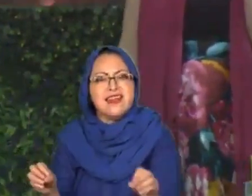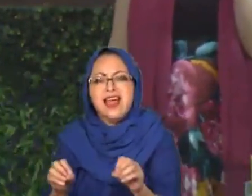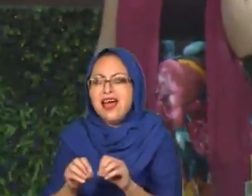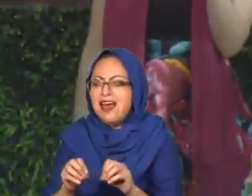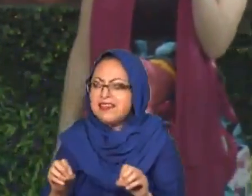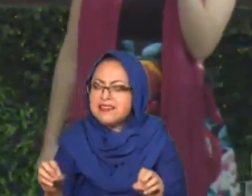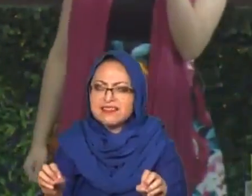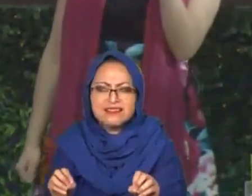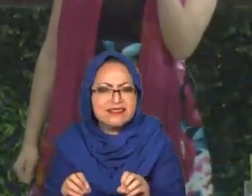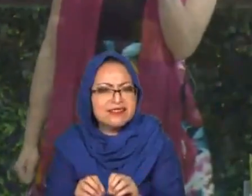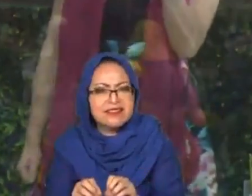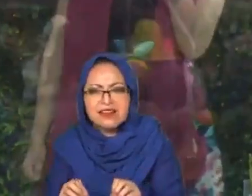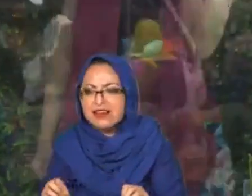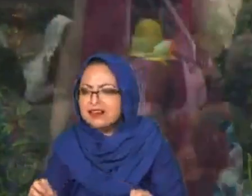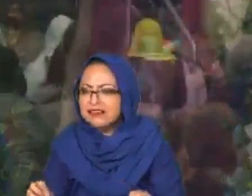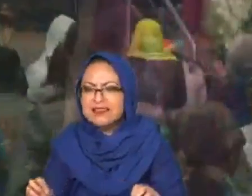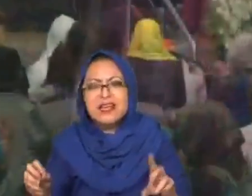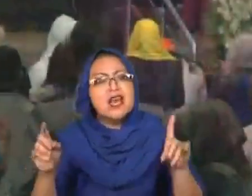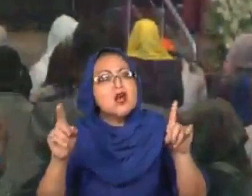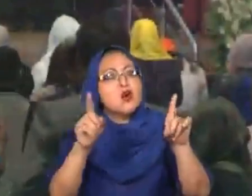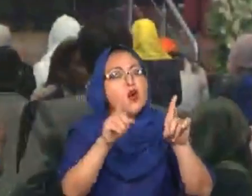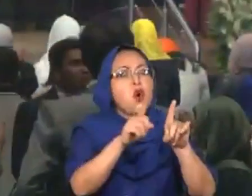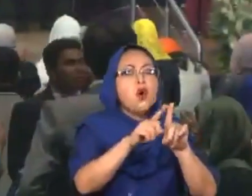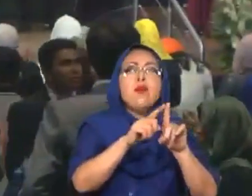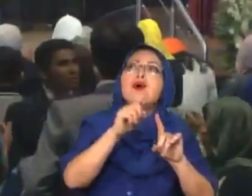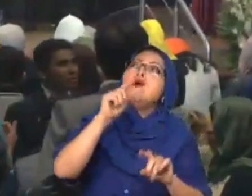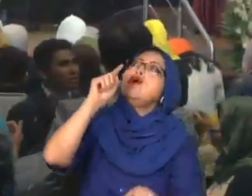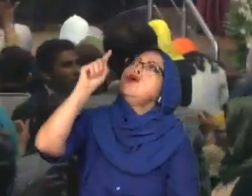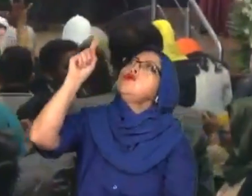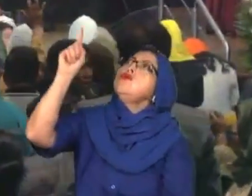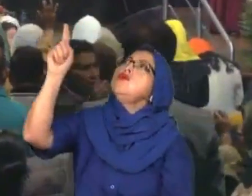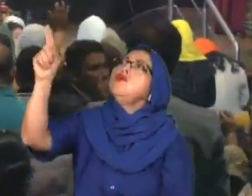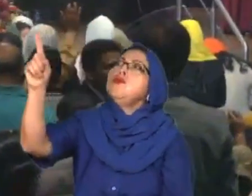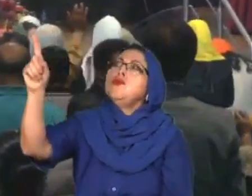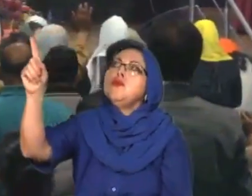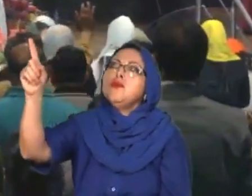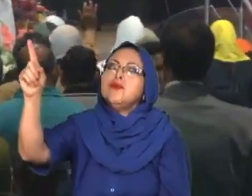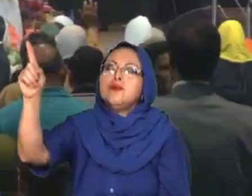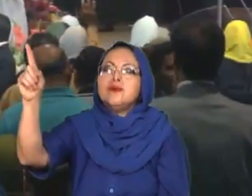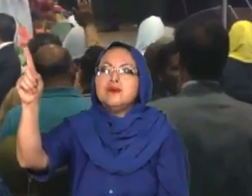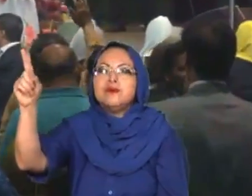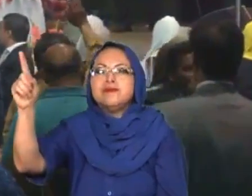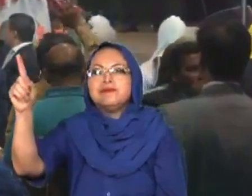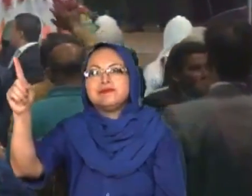No hay nadie como tú.